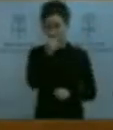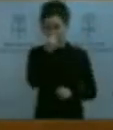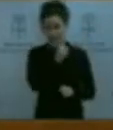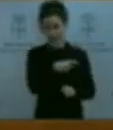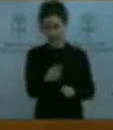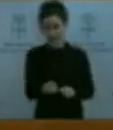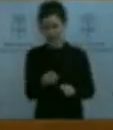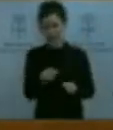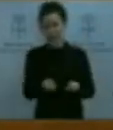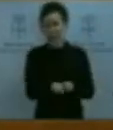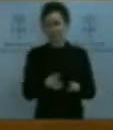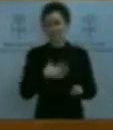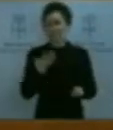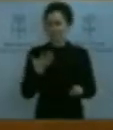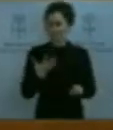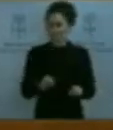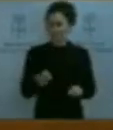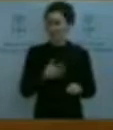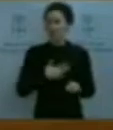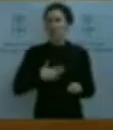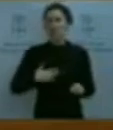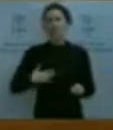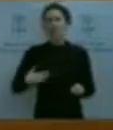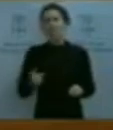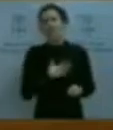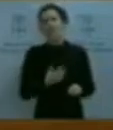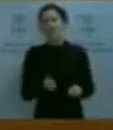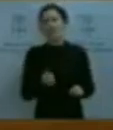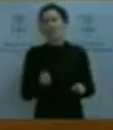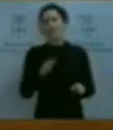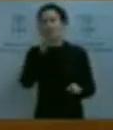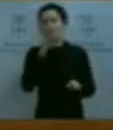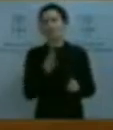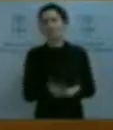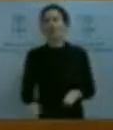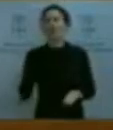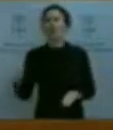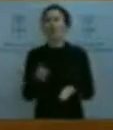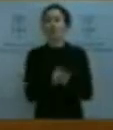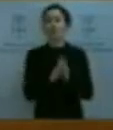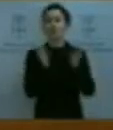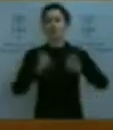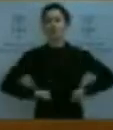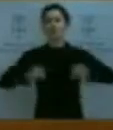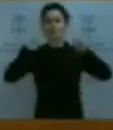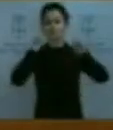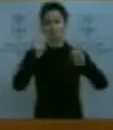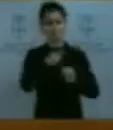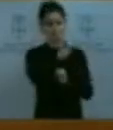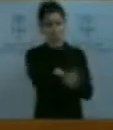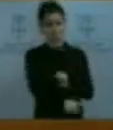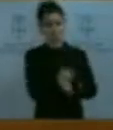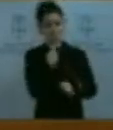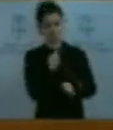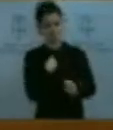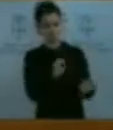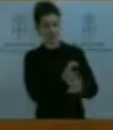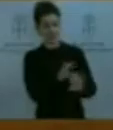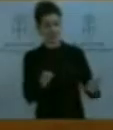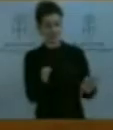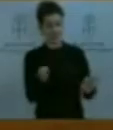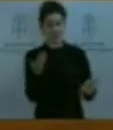pedir públicamente que se volviera al pacto educativo. De usted no supimos nada a lo largo del último mes y 24 horas antes de la interpelación, lo